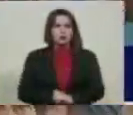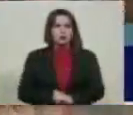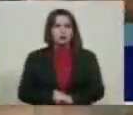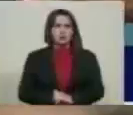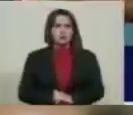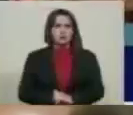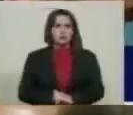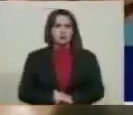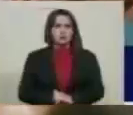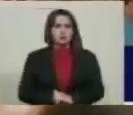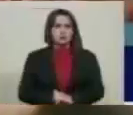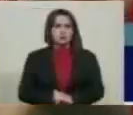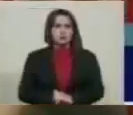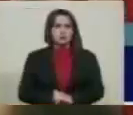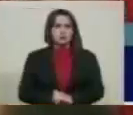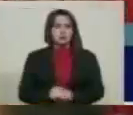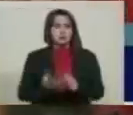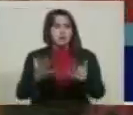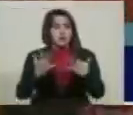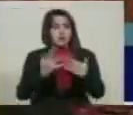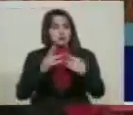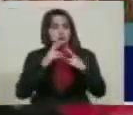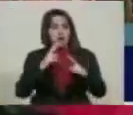Esa ha sido nuestra respuesta.